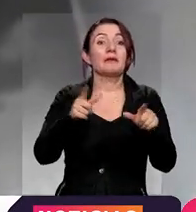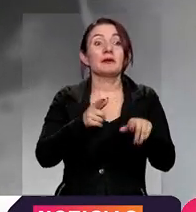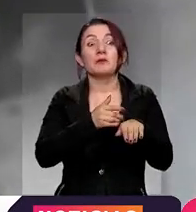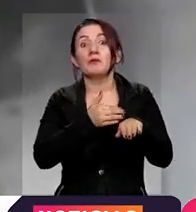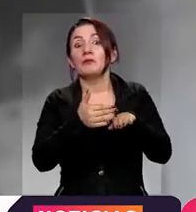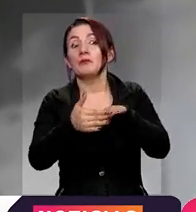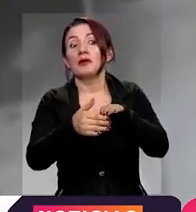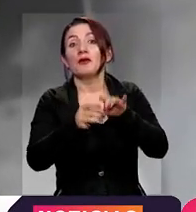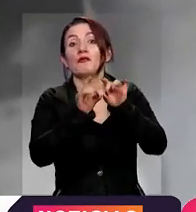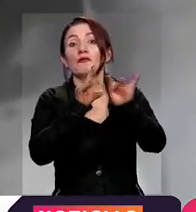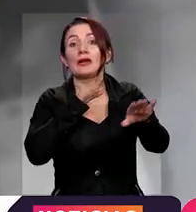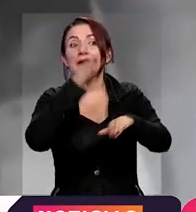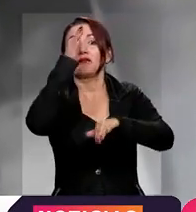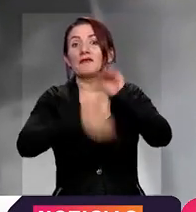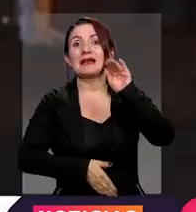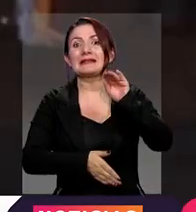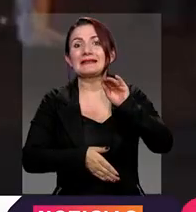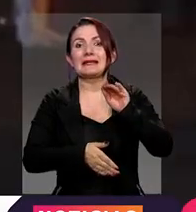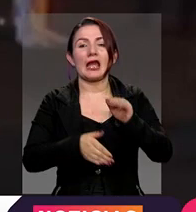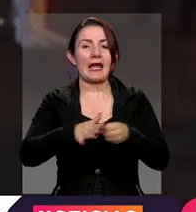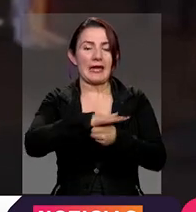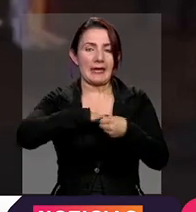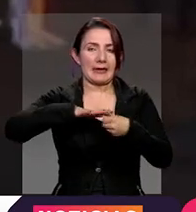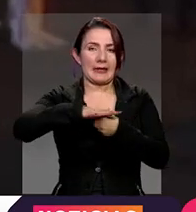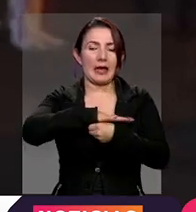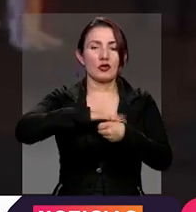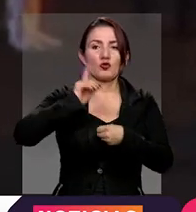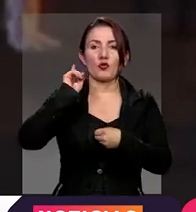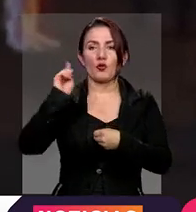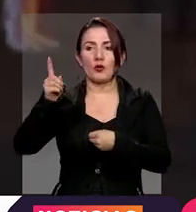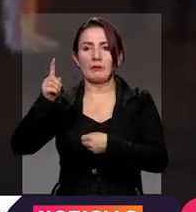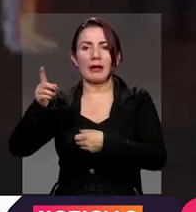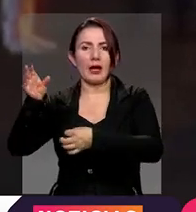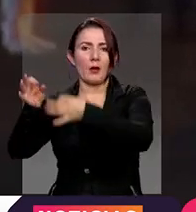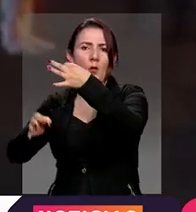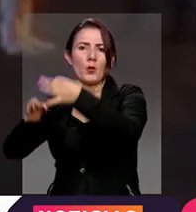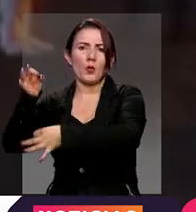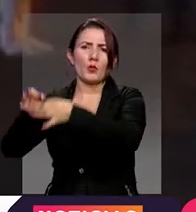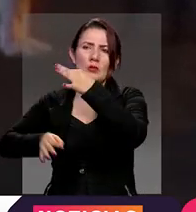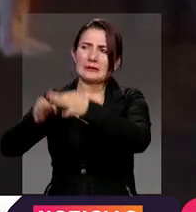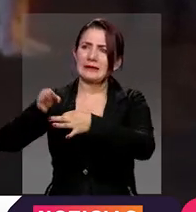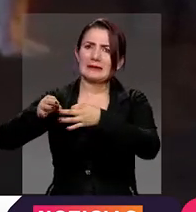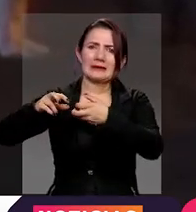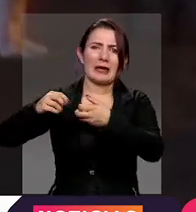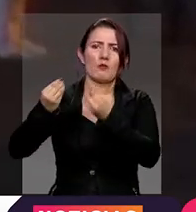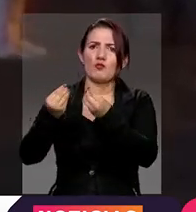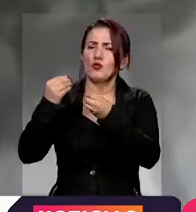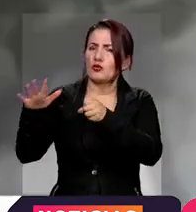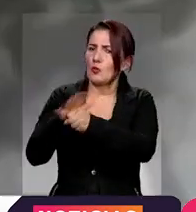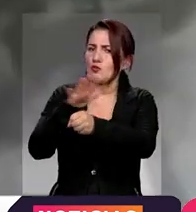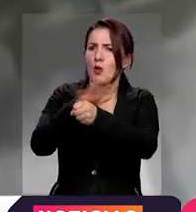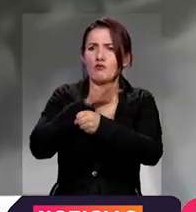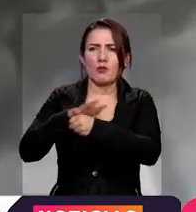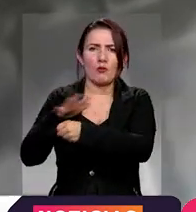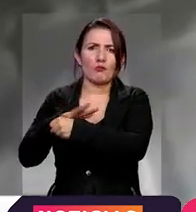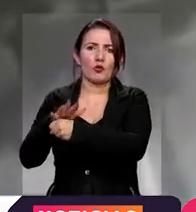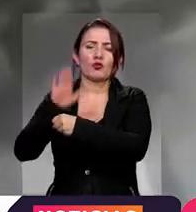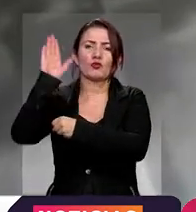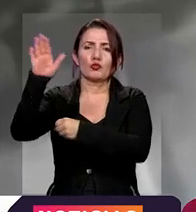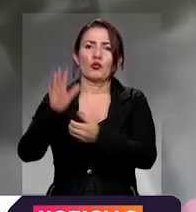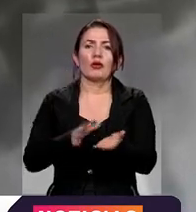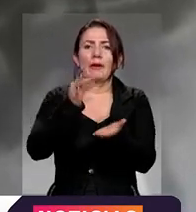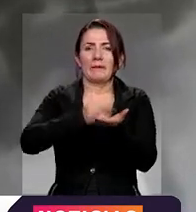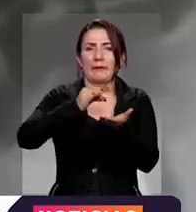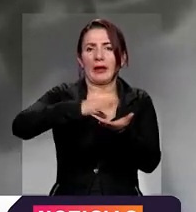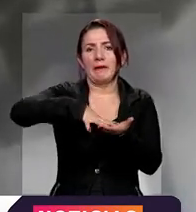de términos, en su caso en virtud de la congestión que hay en estos momentos en los juzgados de la capital del Magdalena.